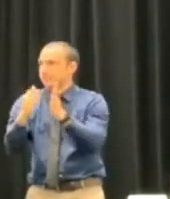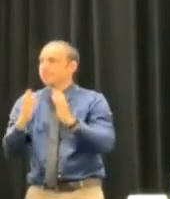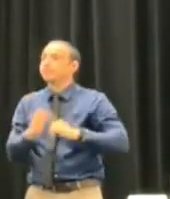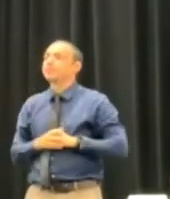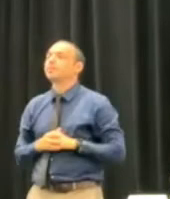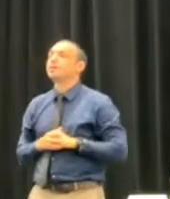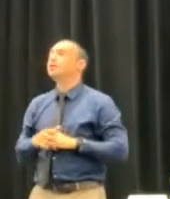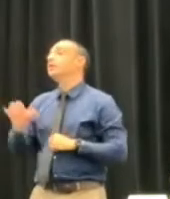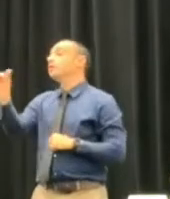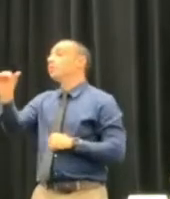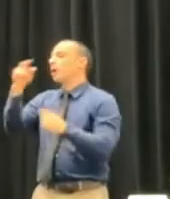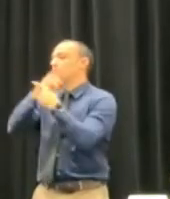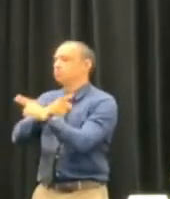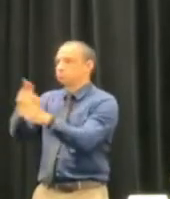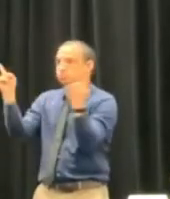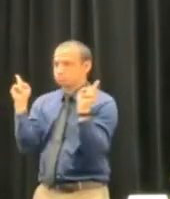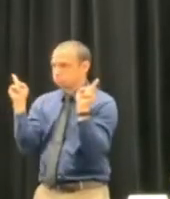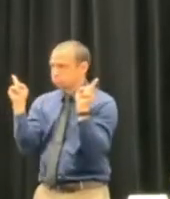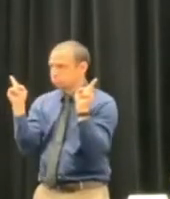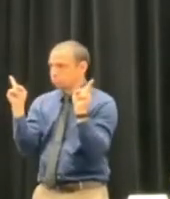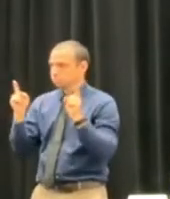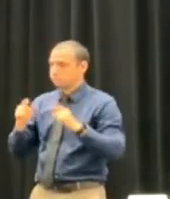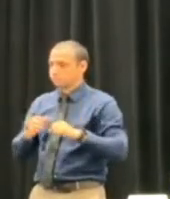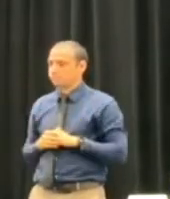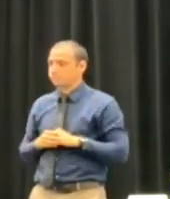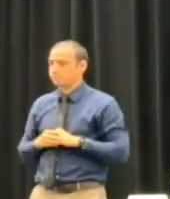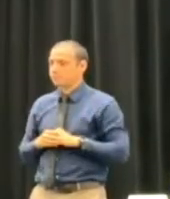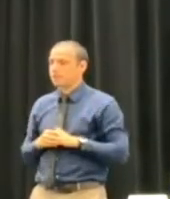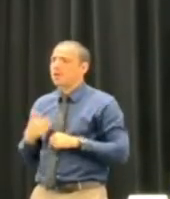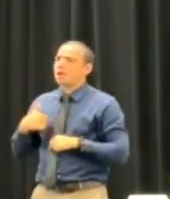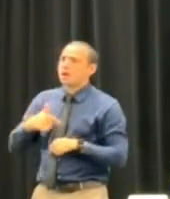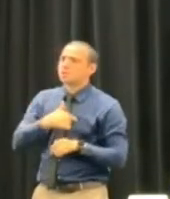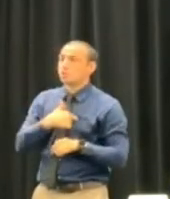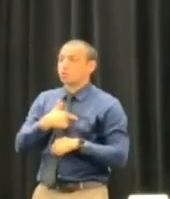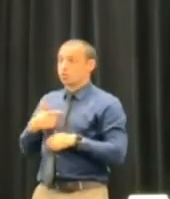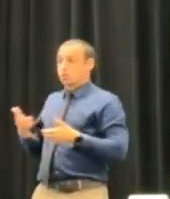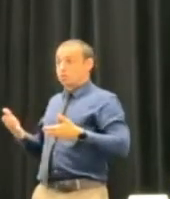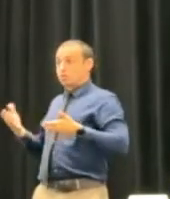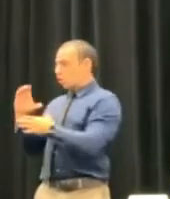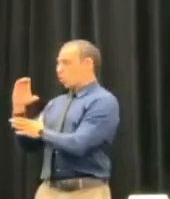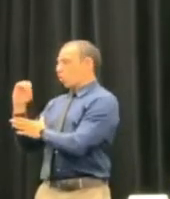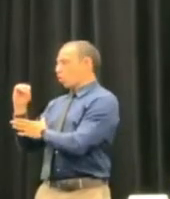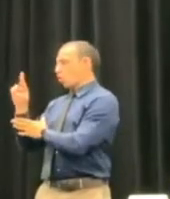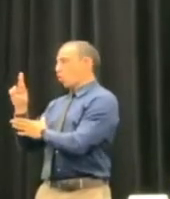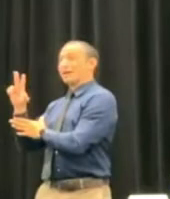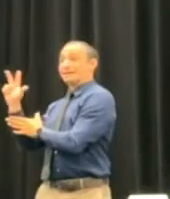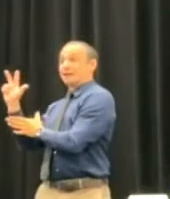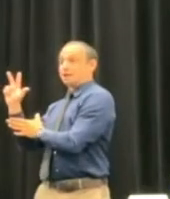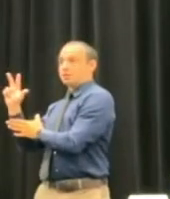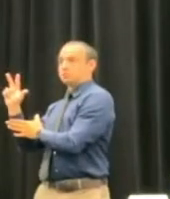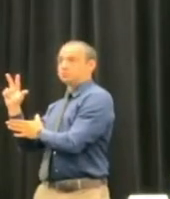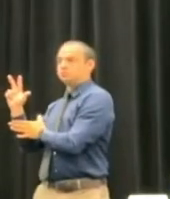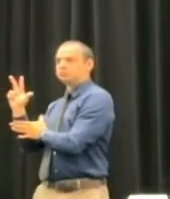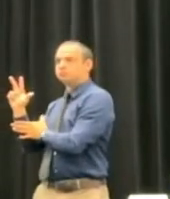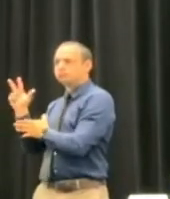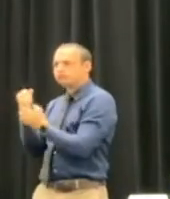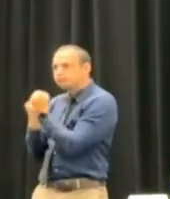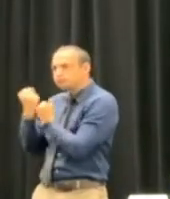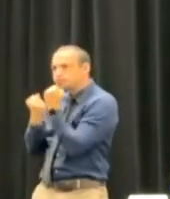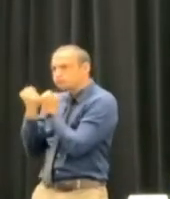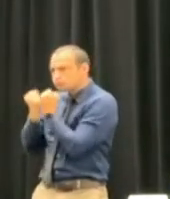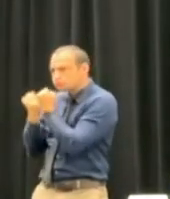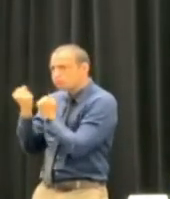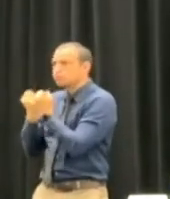importantísimo con el hecho de que estamos redoblando los esfuerzos en el call 3 para tener el personal necesario como mencionó la secretaria de